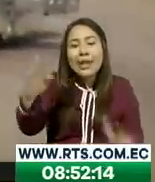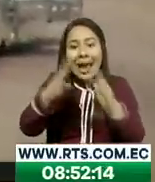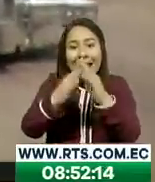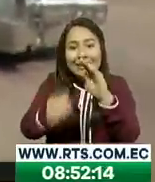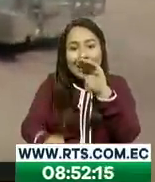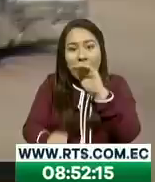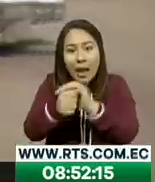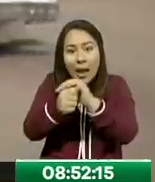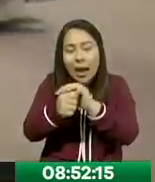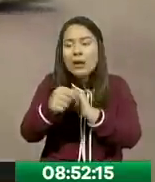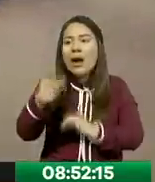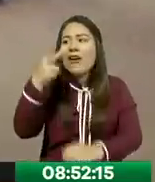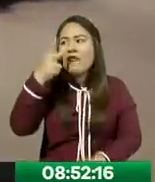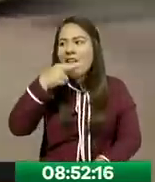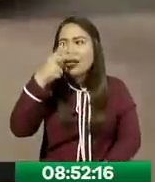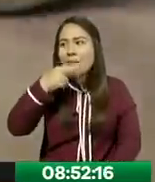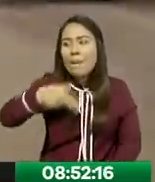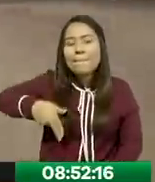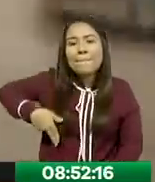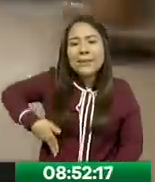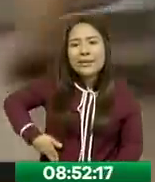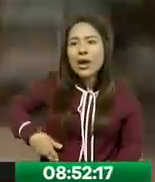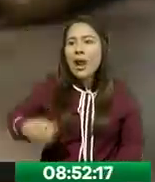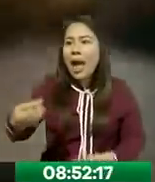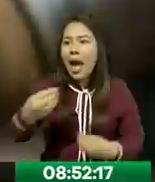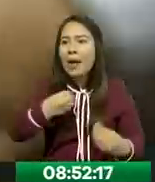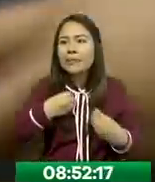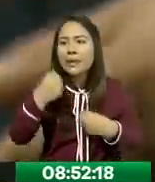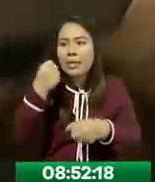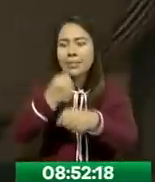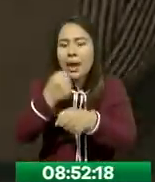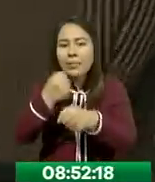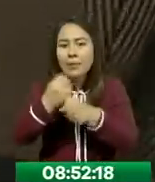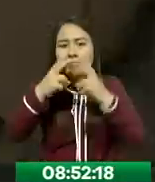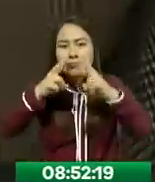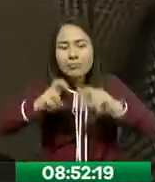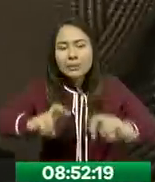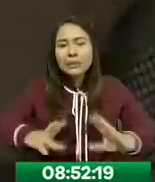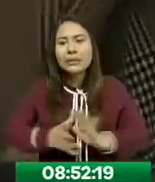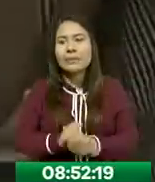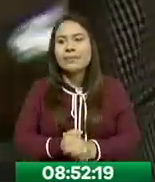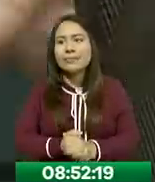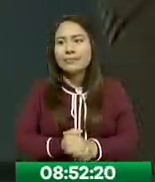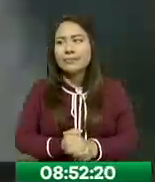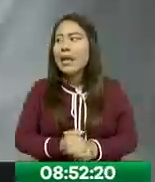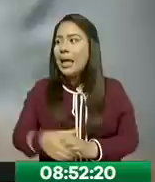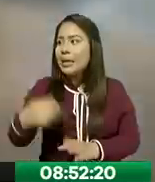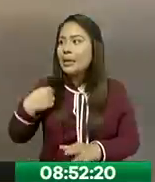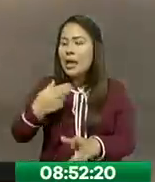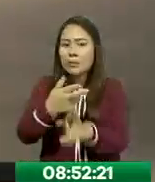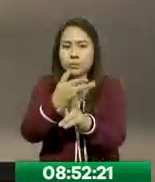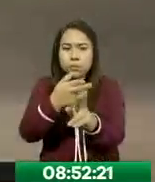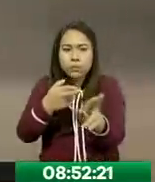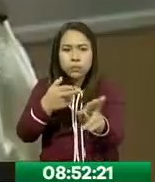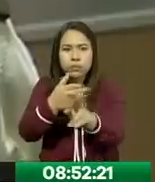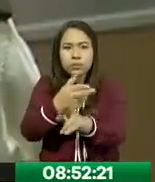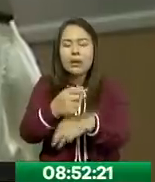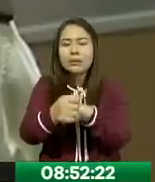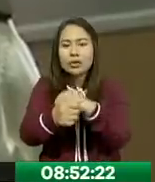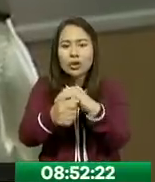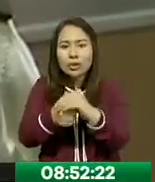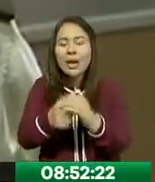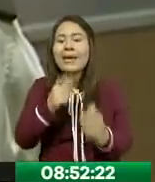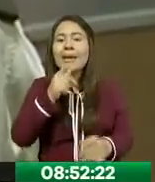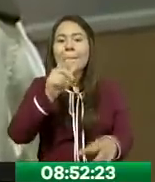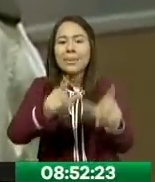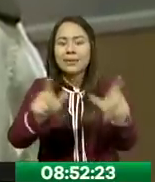recortada, escopeta tipo recortada, asimismo que ha sido modificada para cometer los delitos. La escopeta sí estaba cargada, las dos armas de juguete son las que